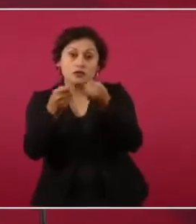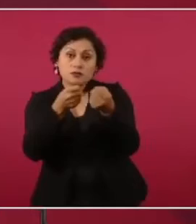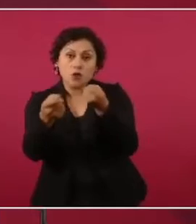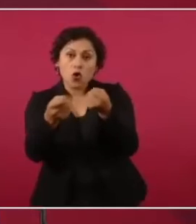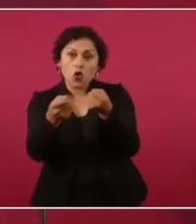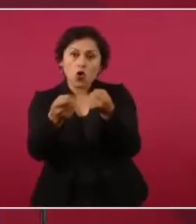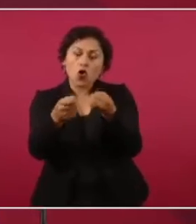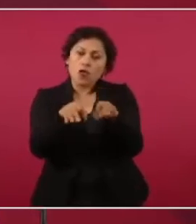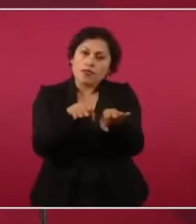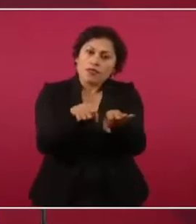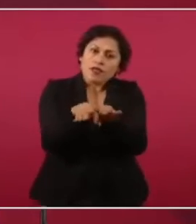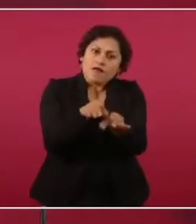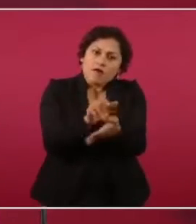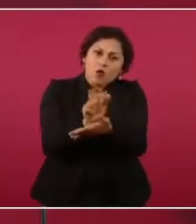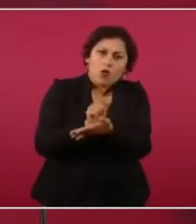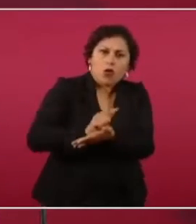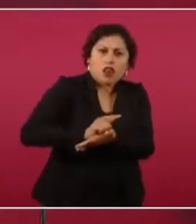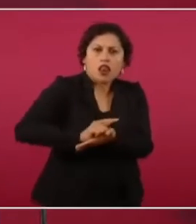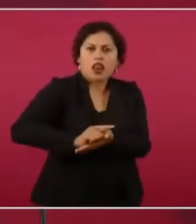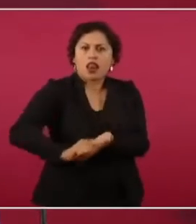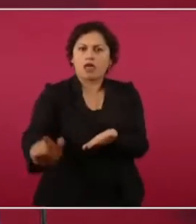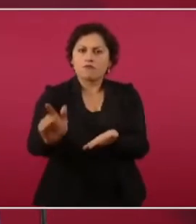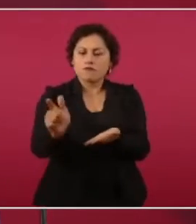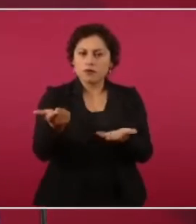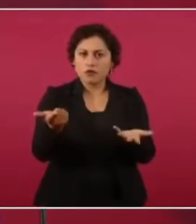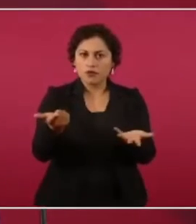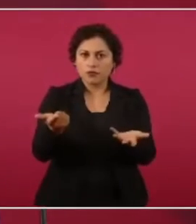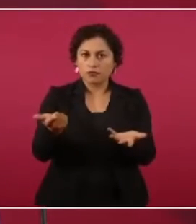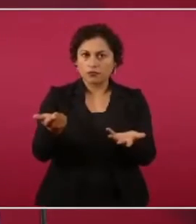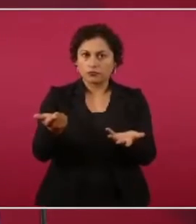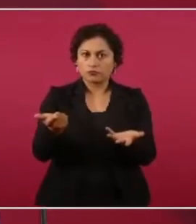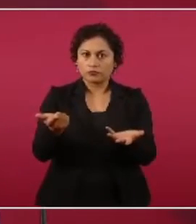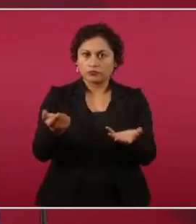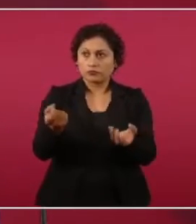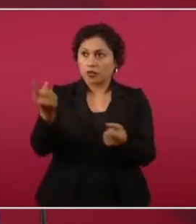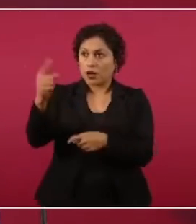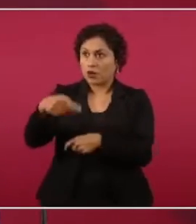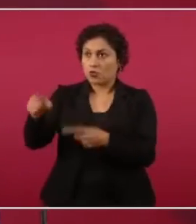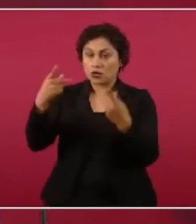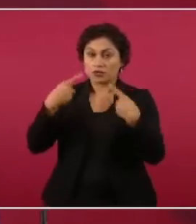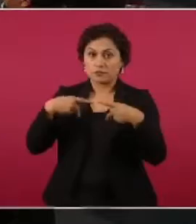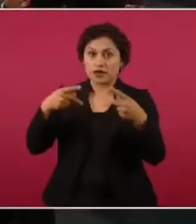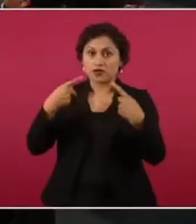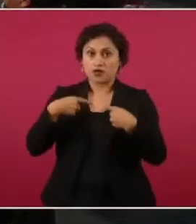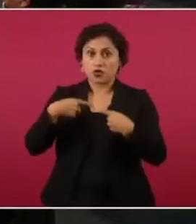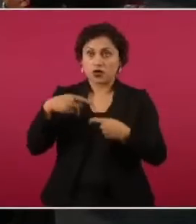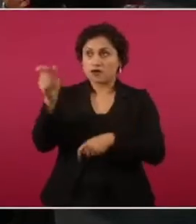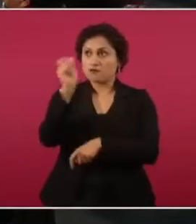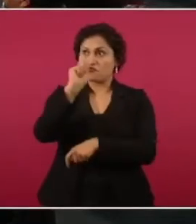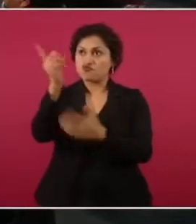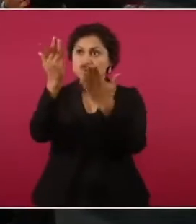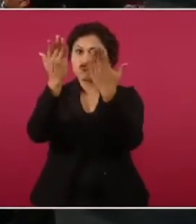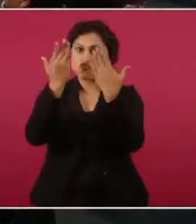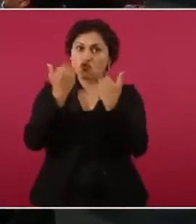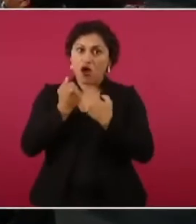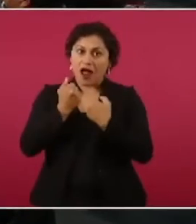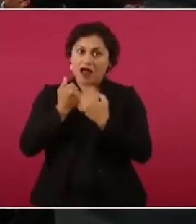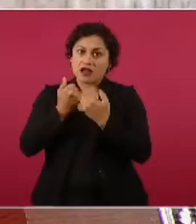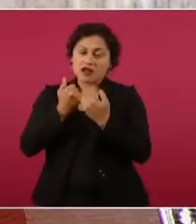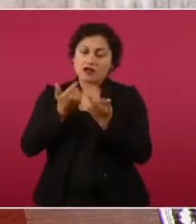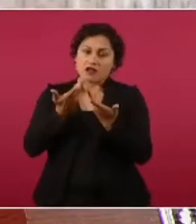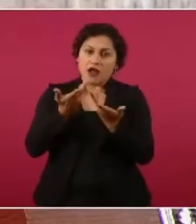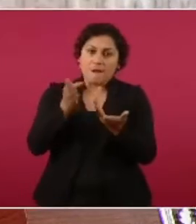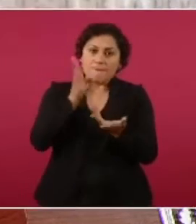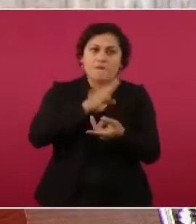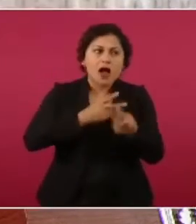limpio que ni los más sucios periodistas han podido mancharlo. Señor, finalmente. Y se requiere ética,